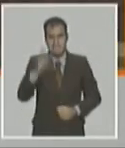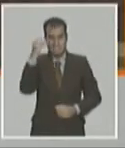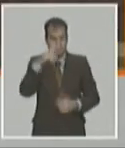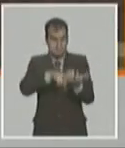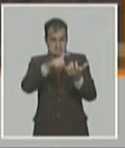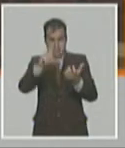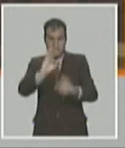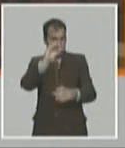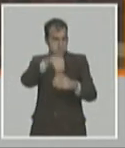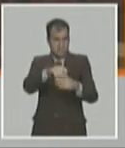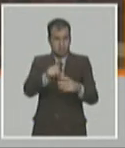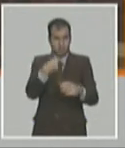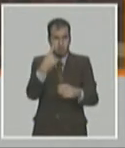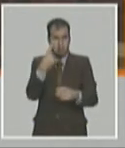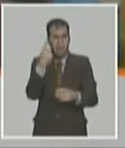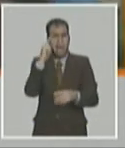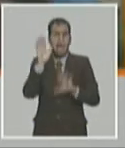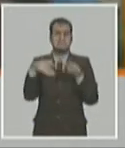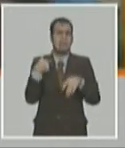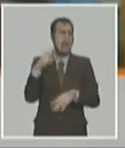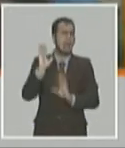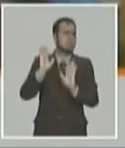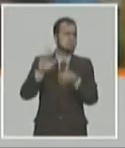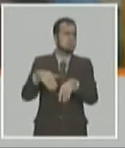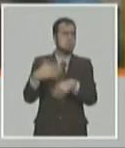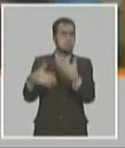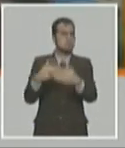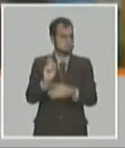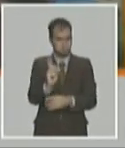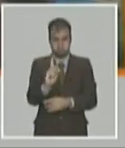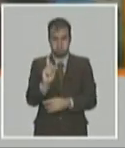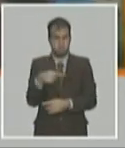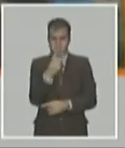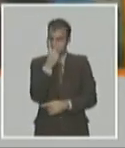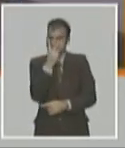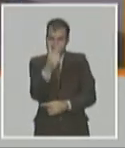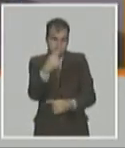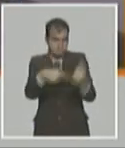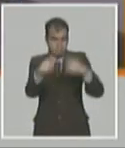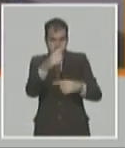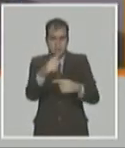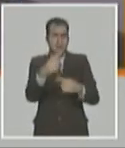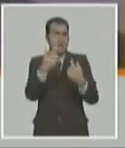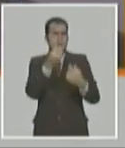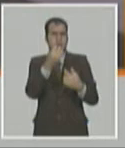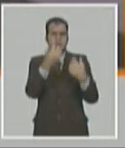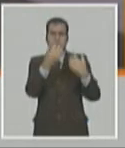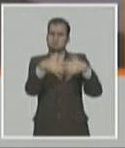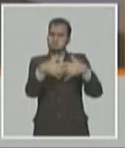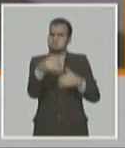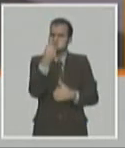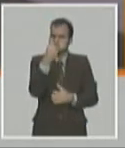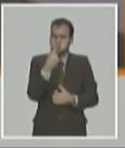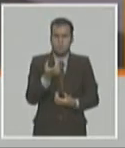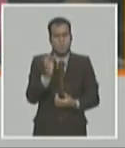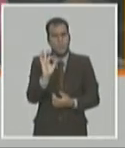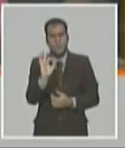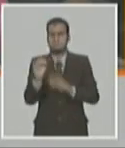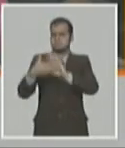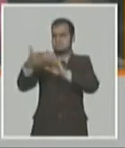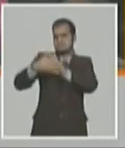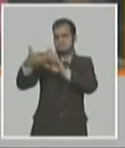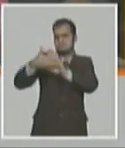le es ajeno, cuando estamos hablando de la producción de alimentos, si estamos hablando de la construcción de viviendas, si estamos hablando de